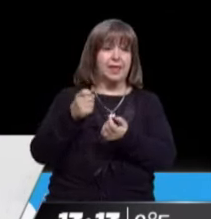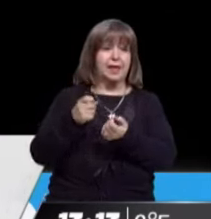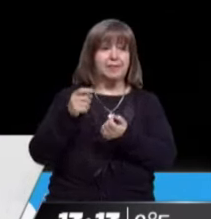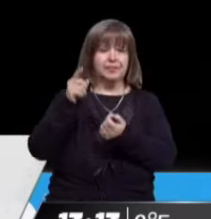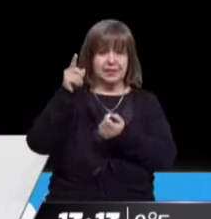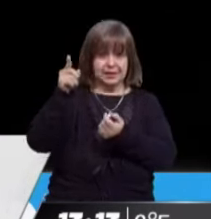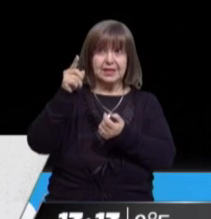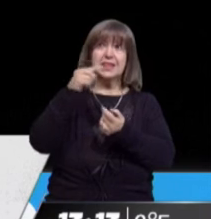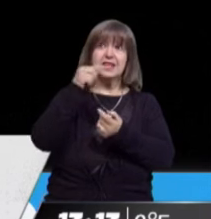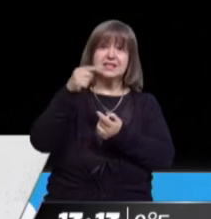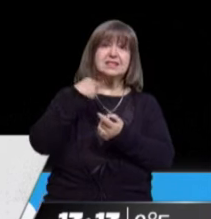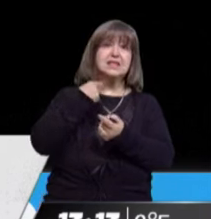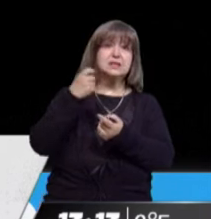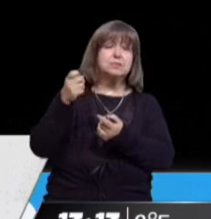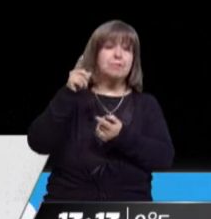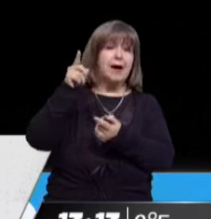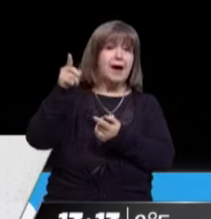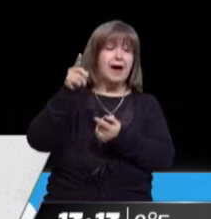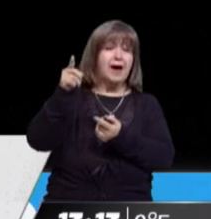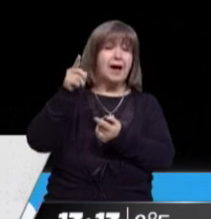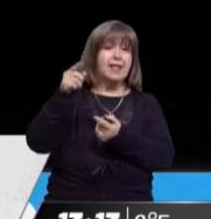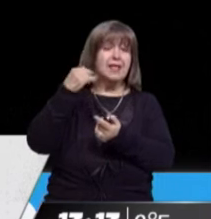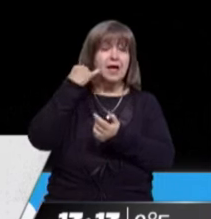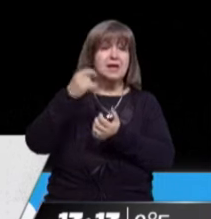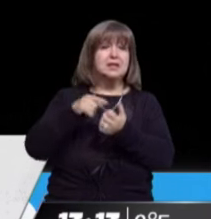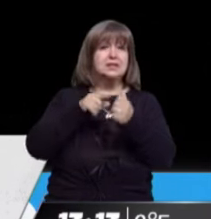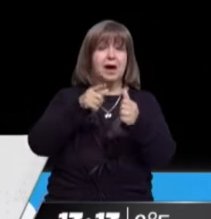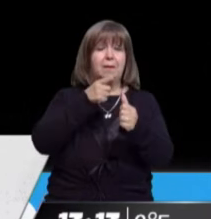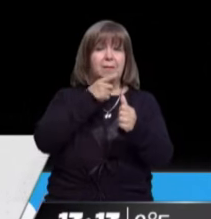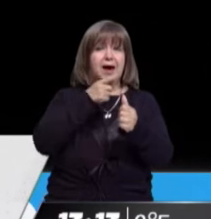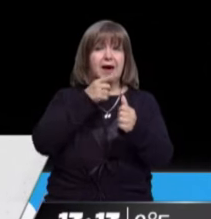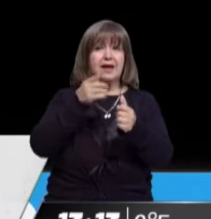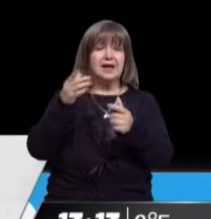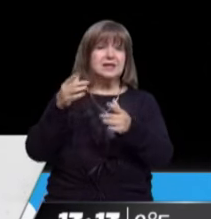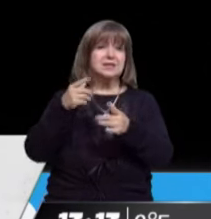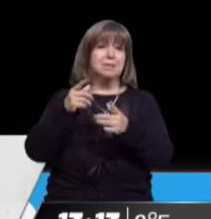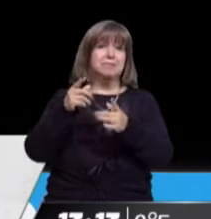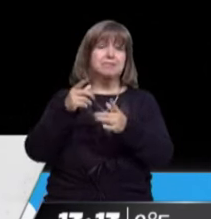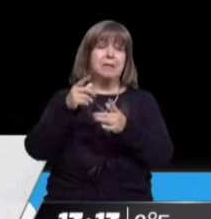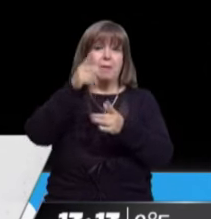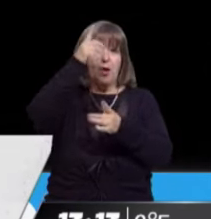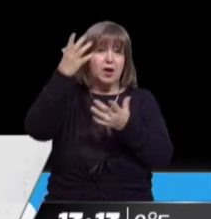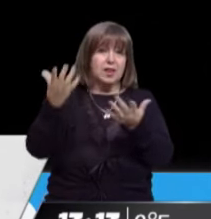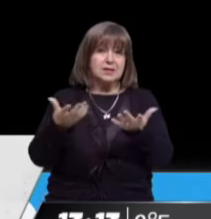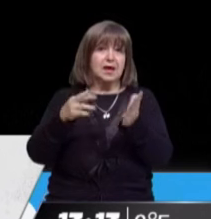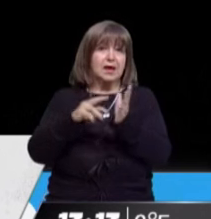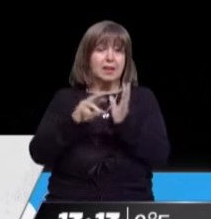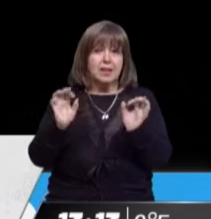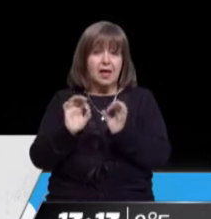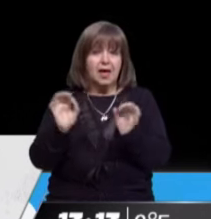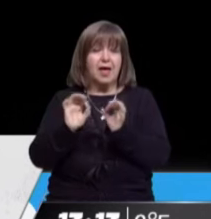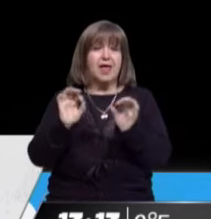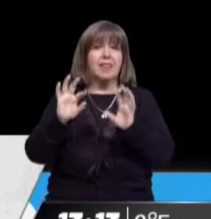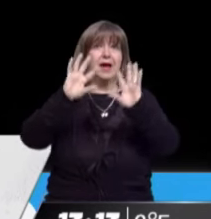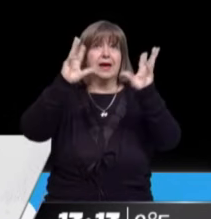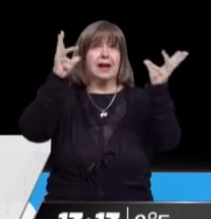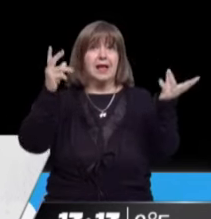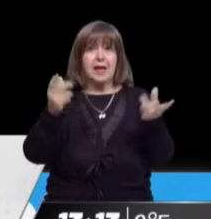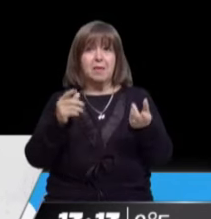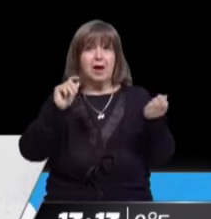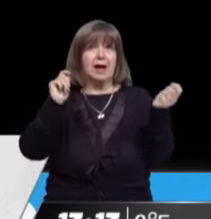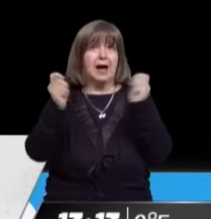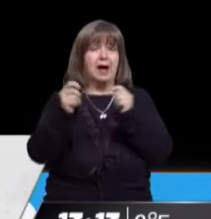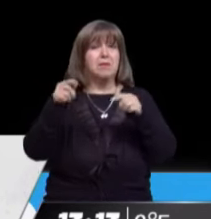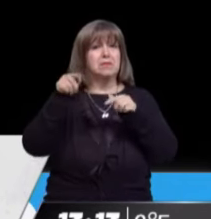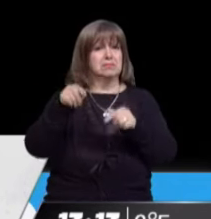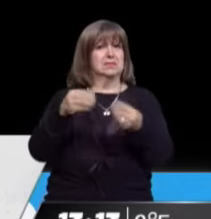Javier Miley hace minutos nada más en España los comunistas que quieren asesinar a los ricos y abolir la policía para terminar con el cambio climático vandalizaron una casa